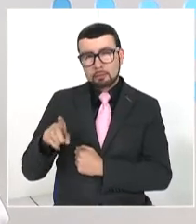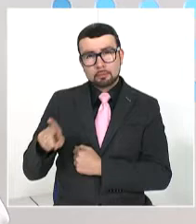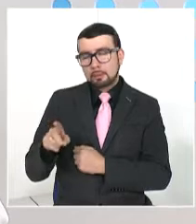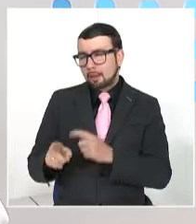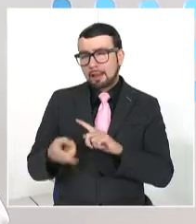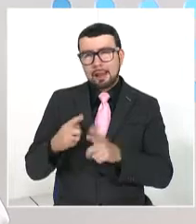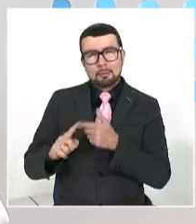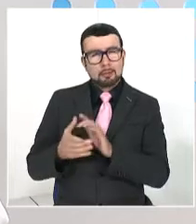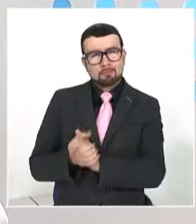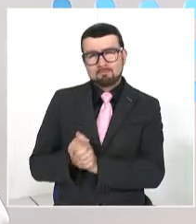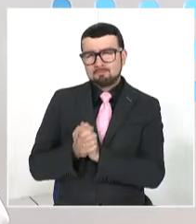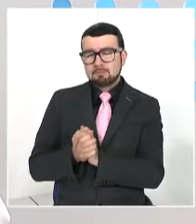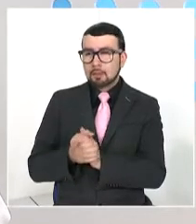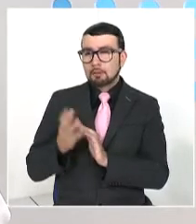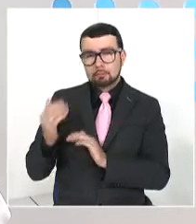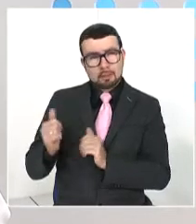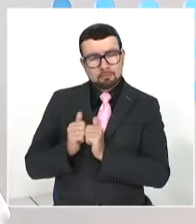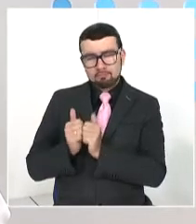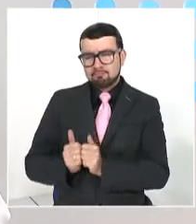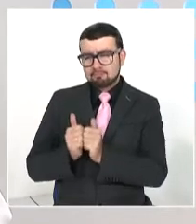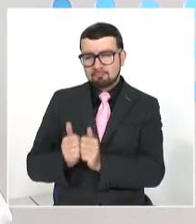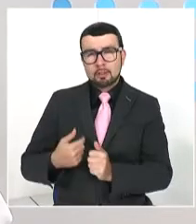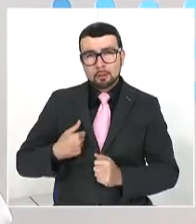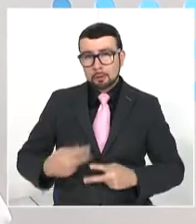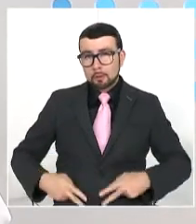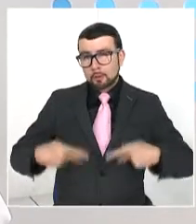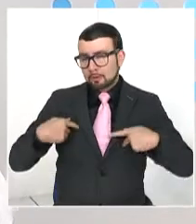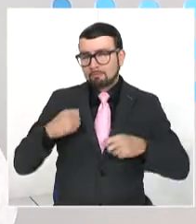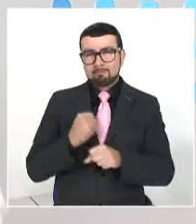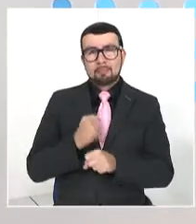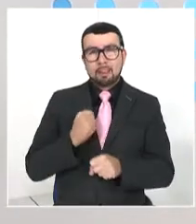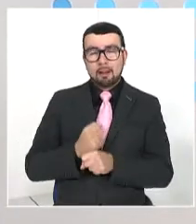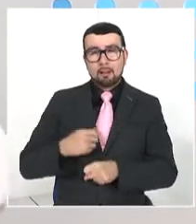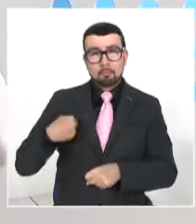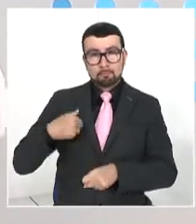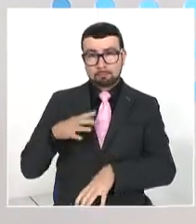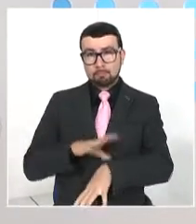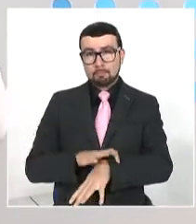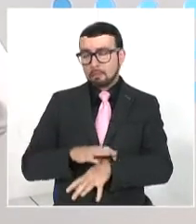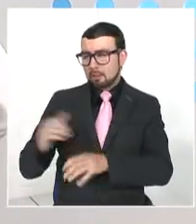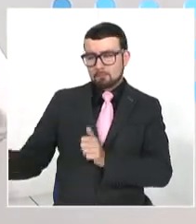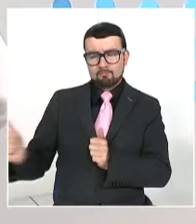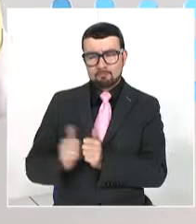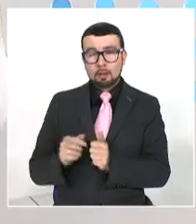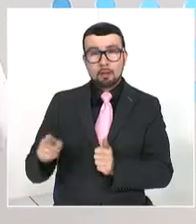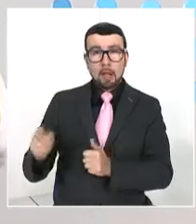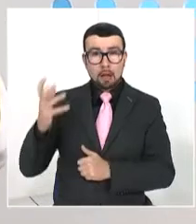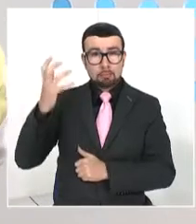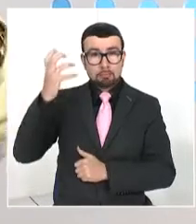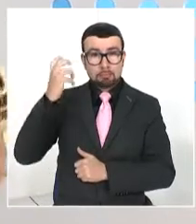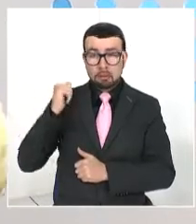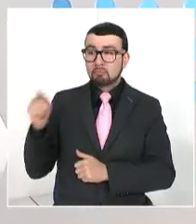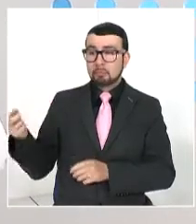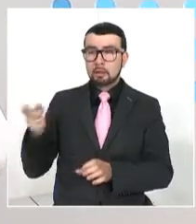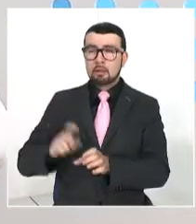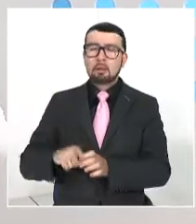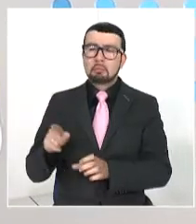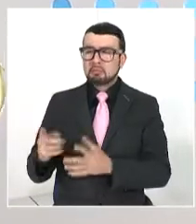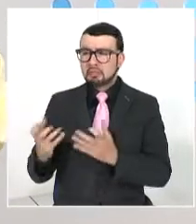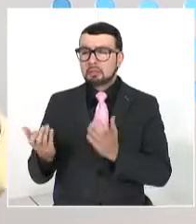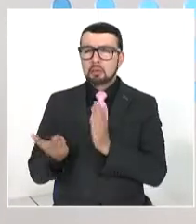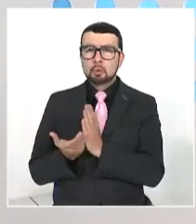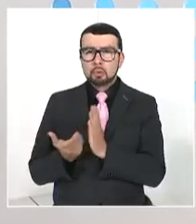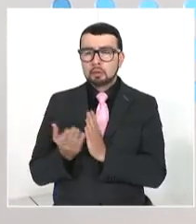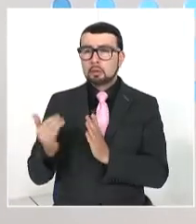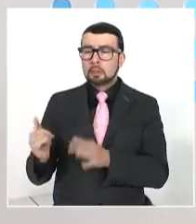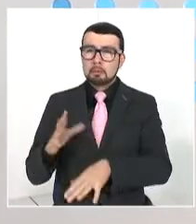amigo en el caminar de mi vida y de mi profesión médica, porque él desde hace mucho tiempo se metió en el cuento de estudiar la